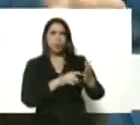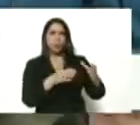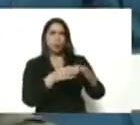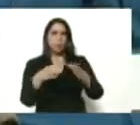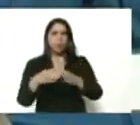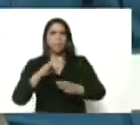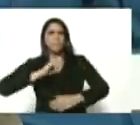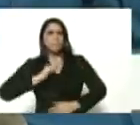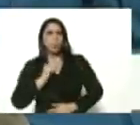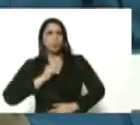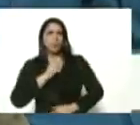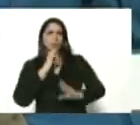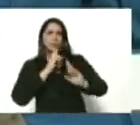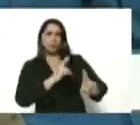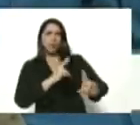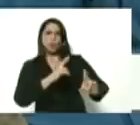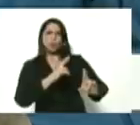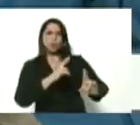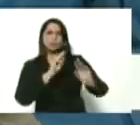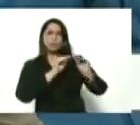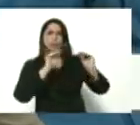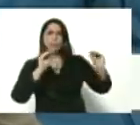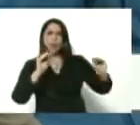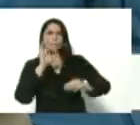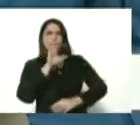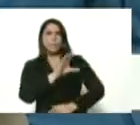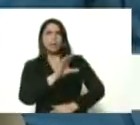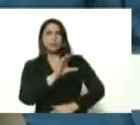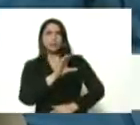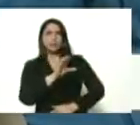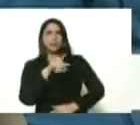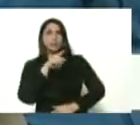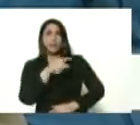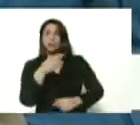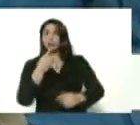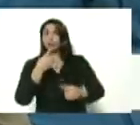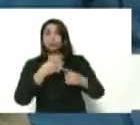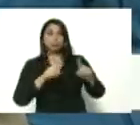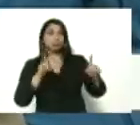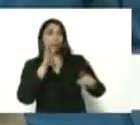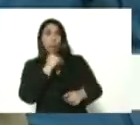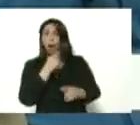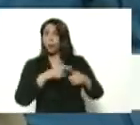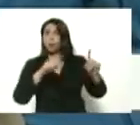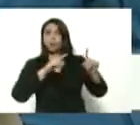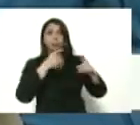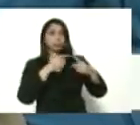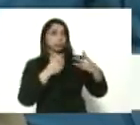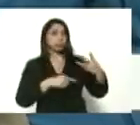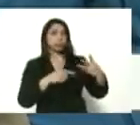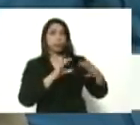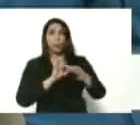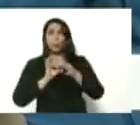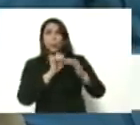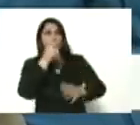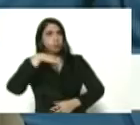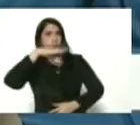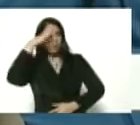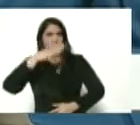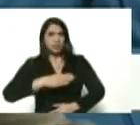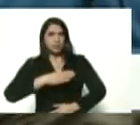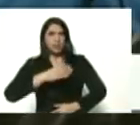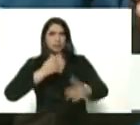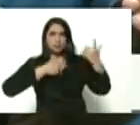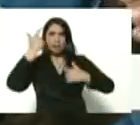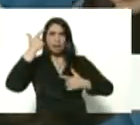policiales responden al llamado de la patria. Esto no es otra cosa, presidente, que la unión cívico-militar del comandante